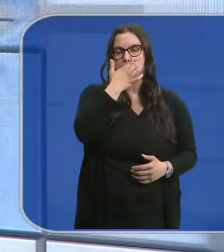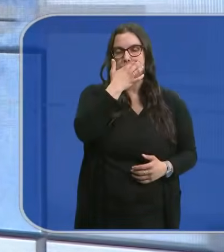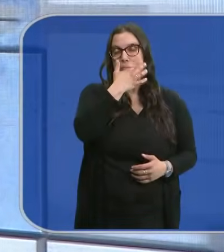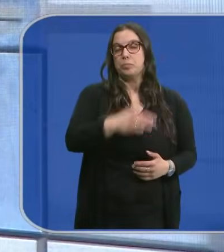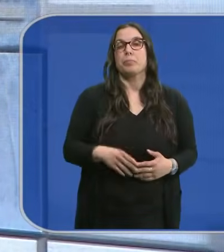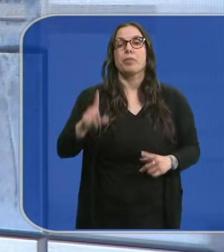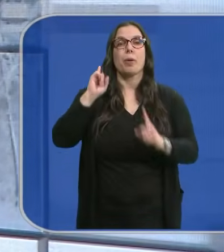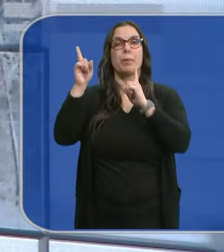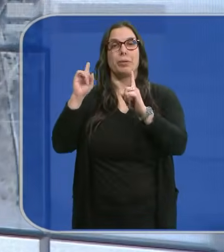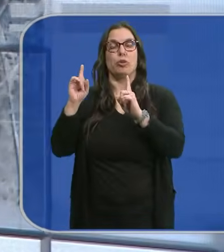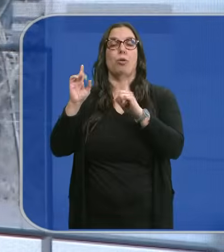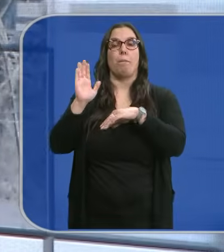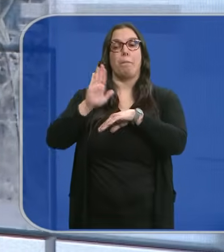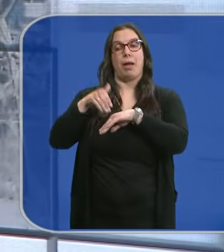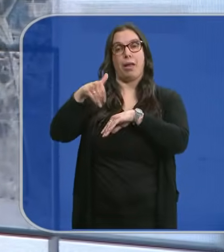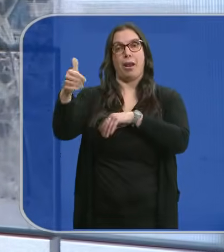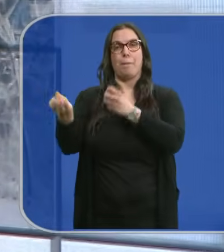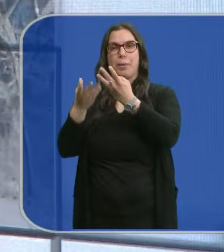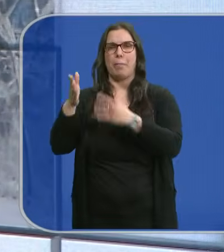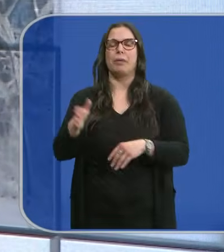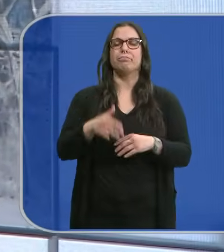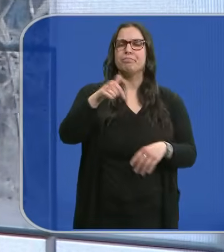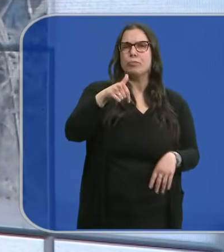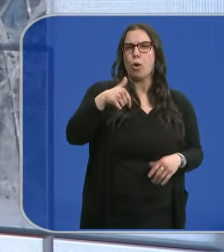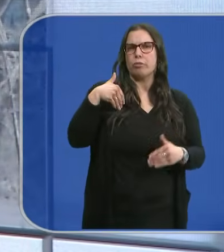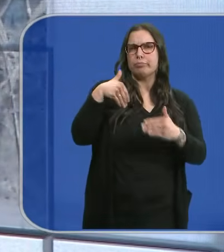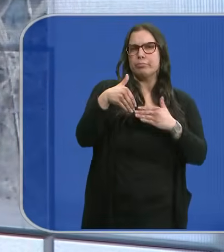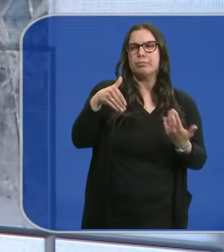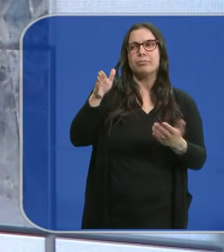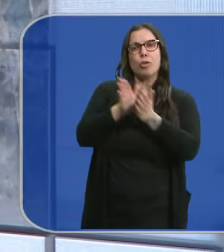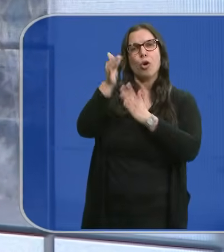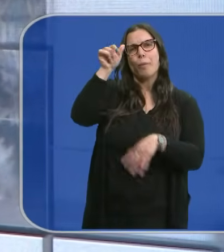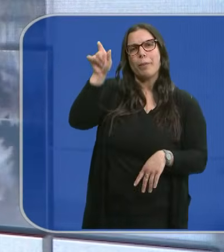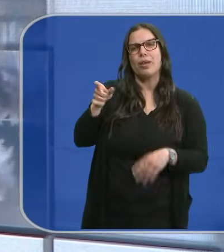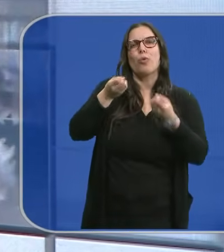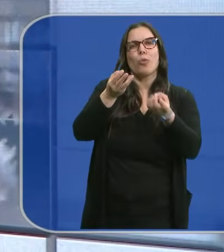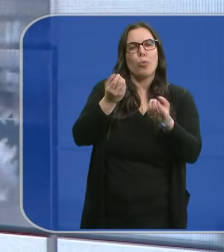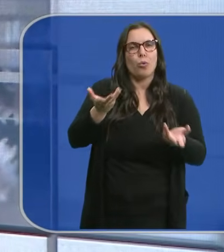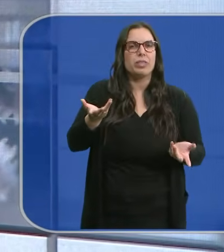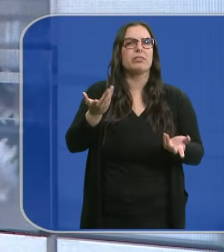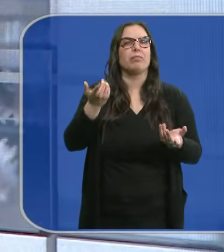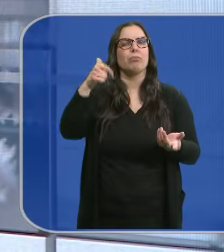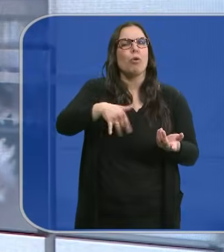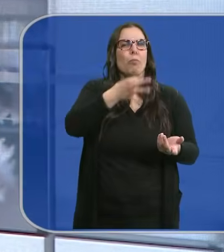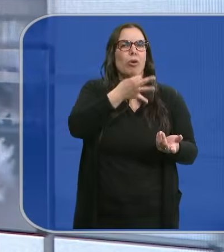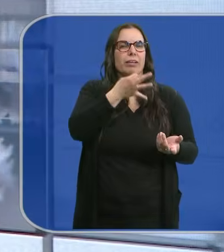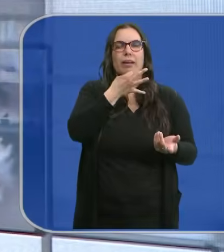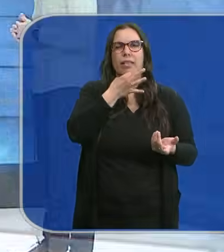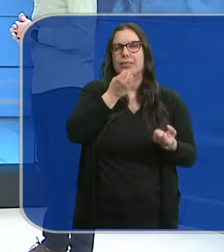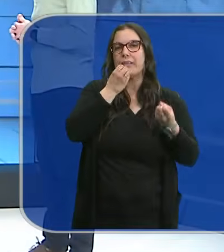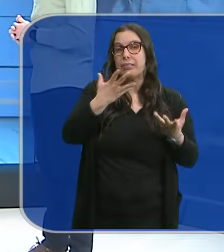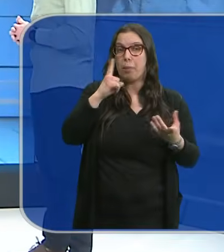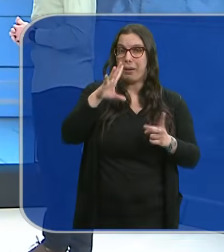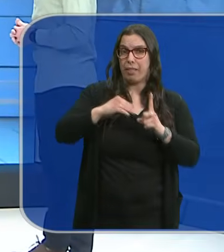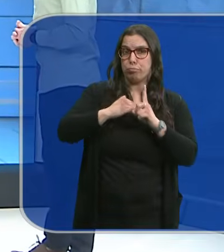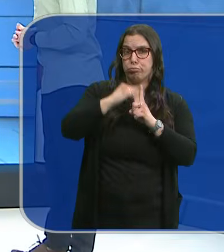Esa sería la previsión de la EMET para la primavera, pero más a corto plazo tenemos a Sergio Hernández para que nos cuente cómo va a hacer esta tarde. Parece que